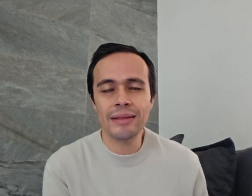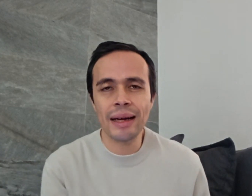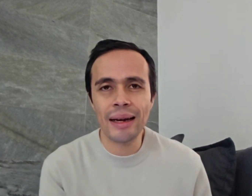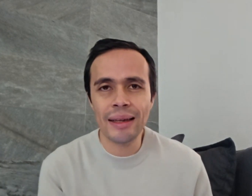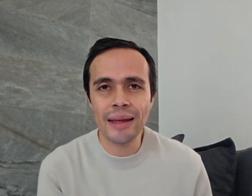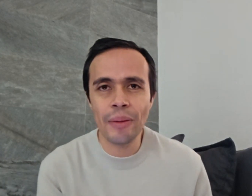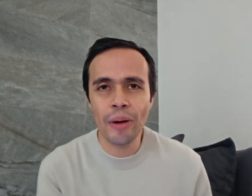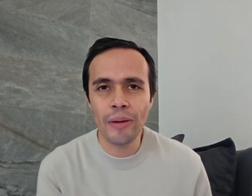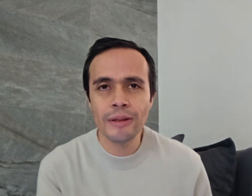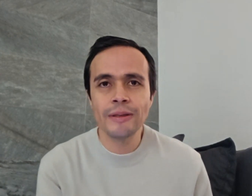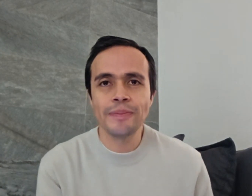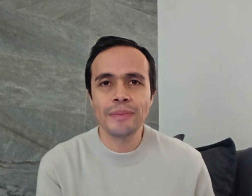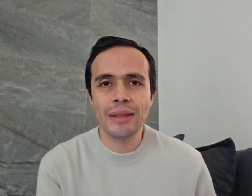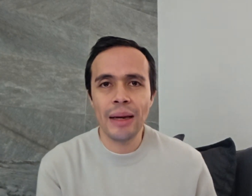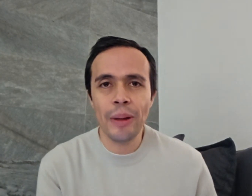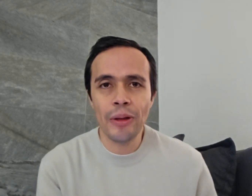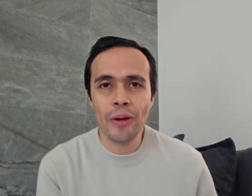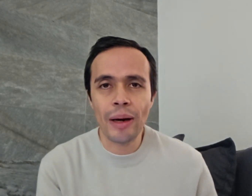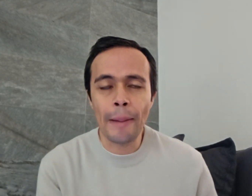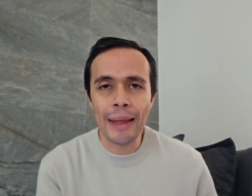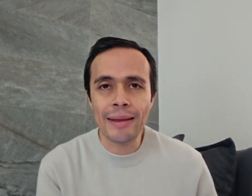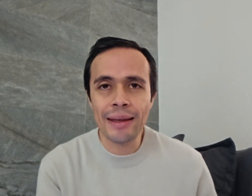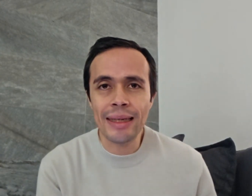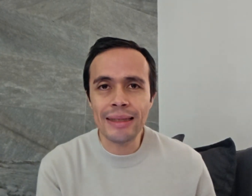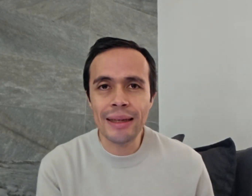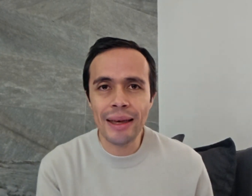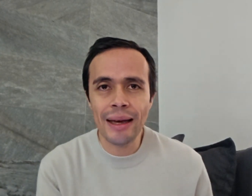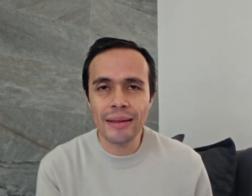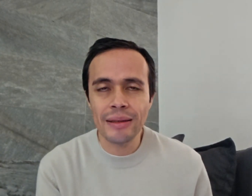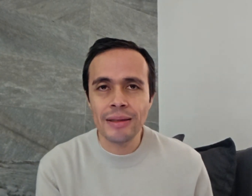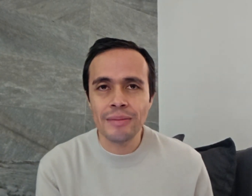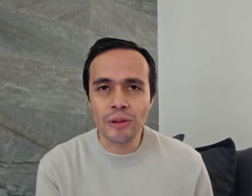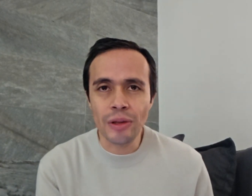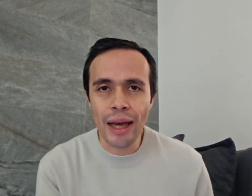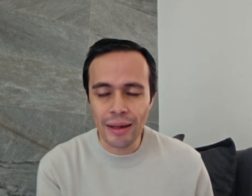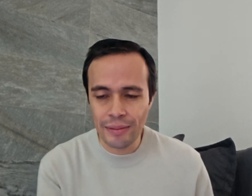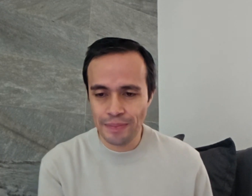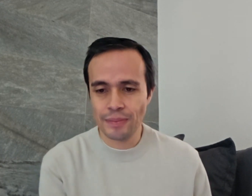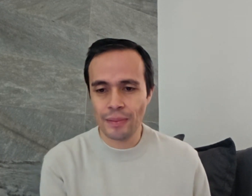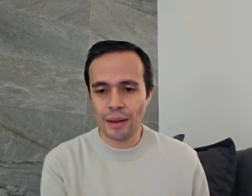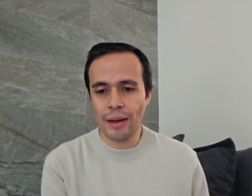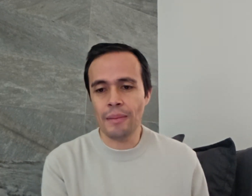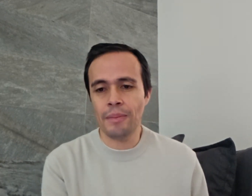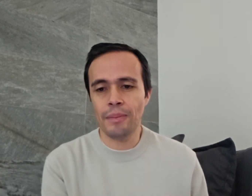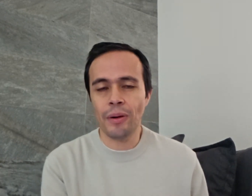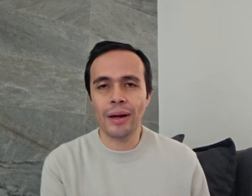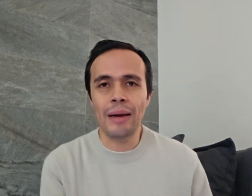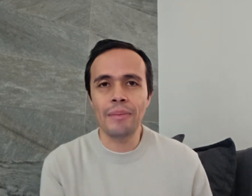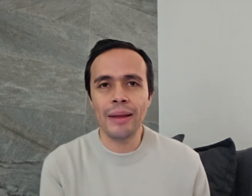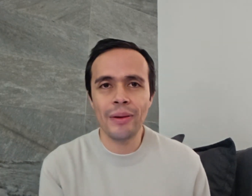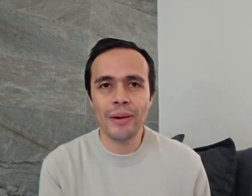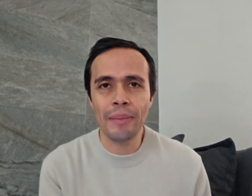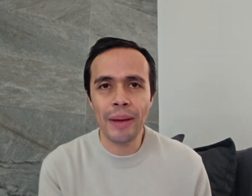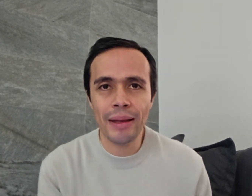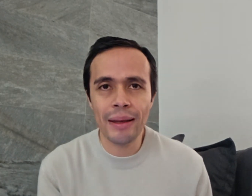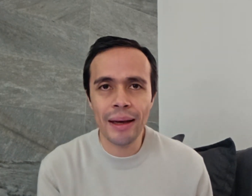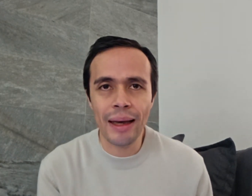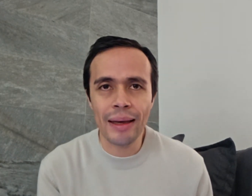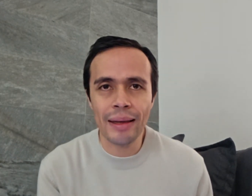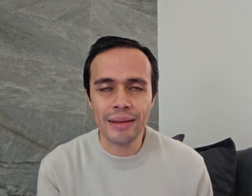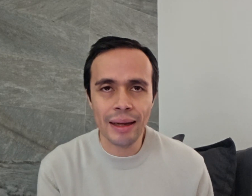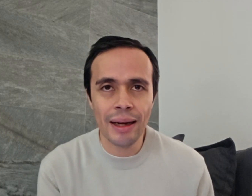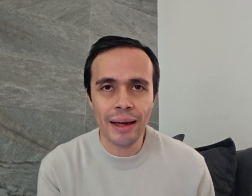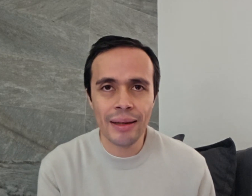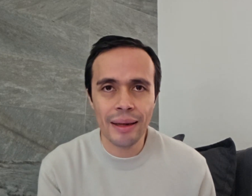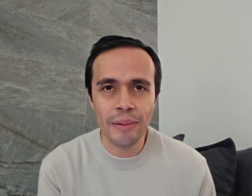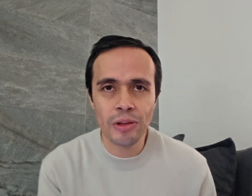Hay que destacar que se habló del medio ambiente, es el Día Mundial por el Medio Ambiente. Hay